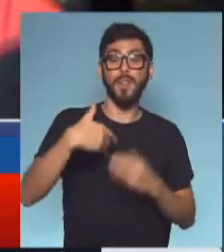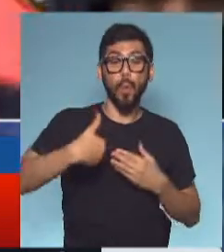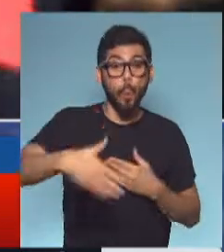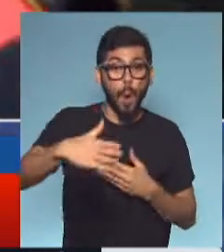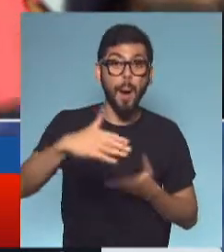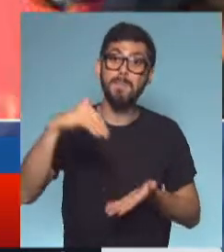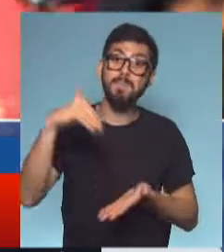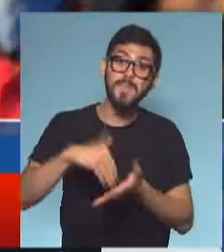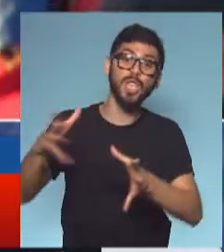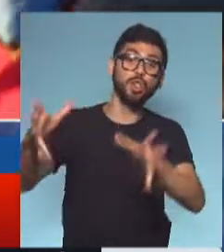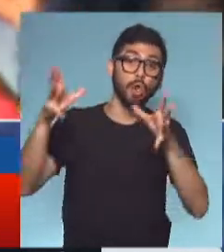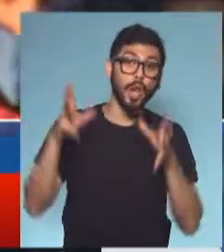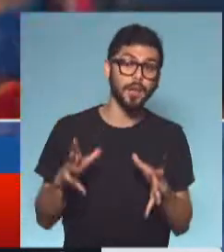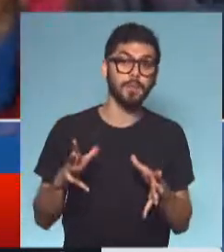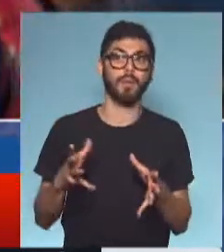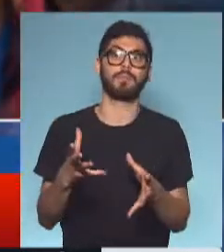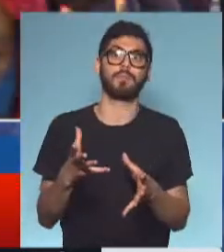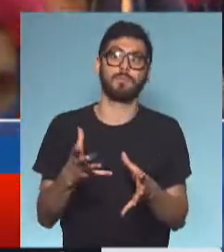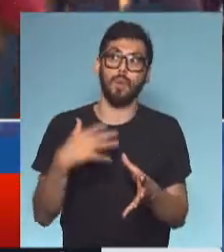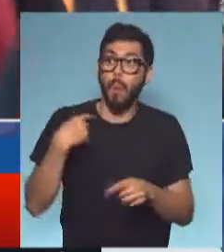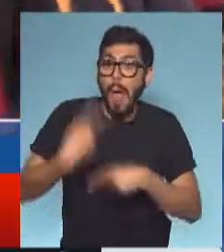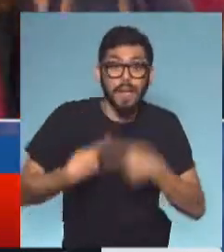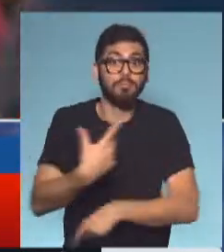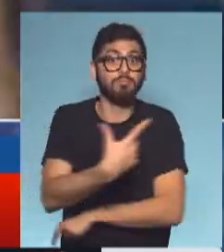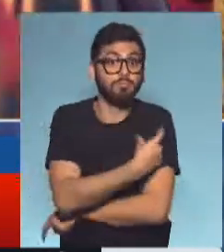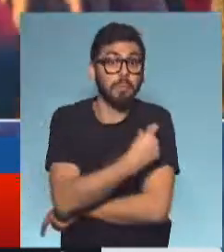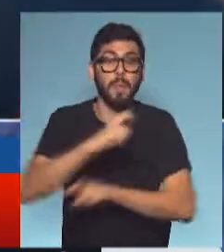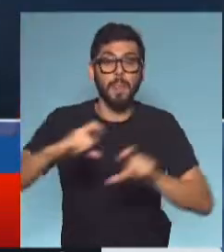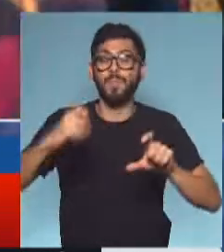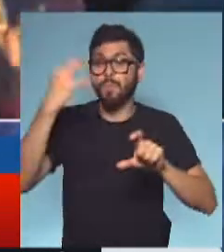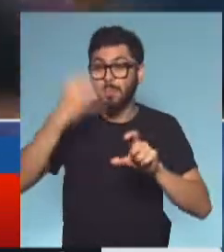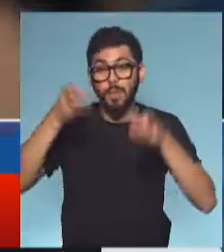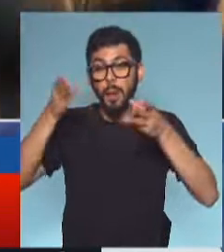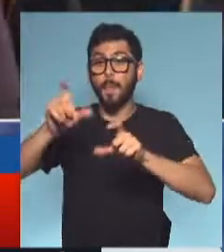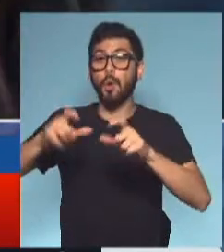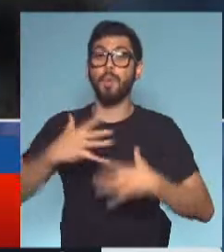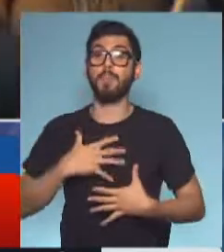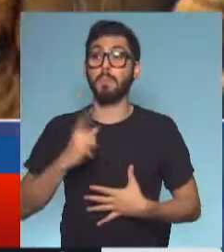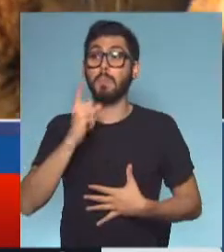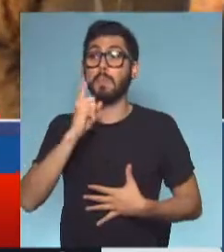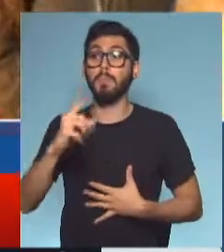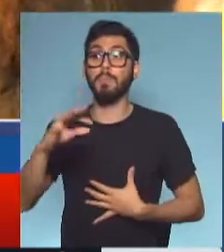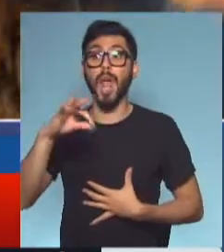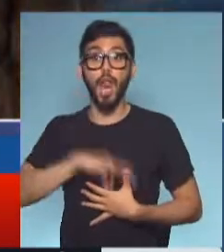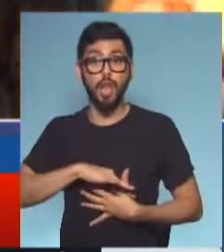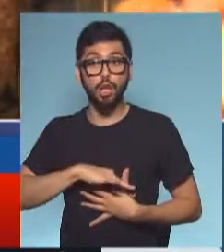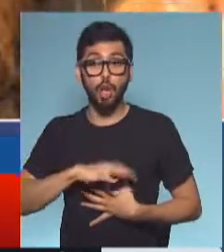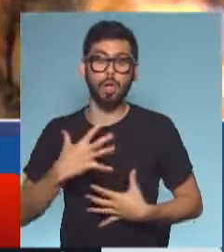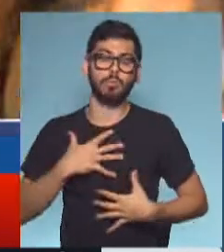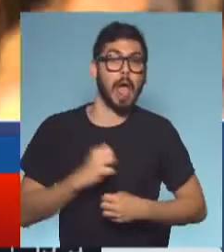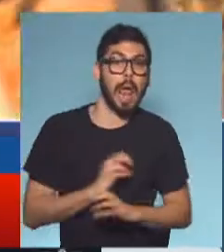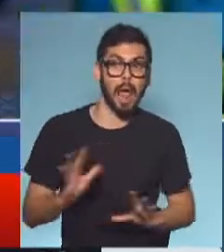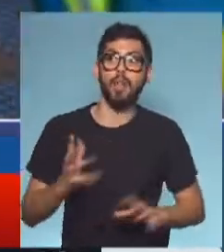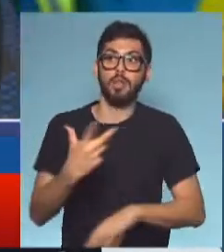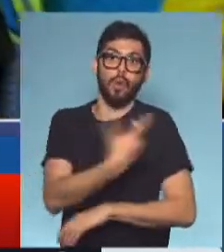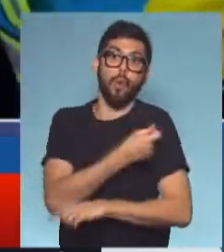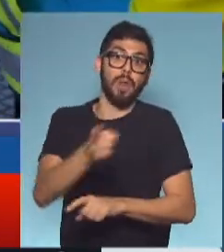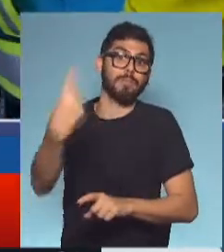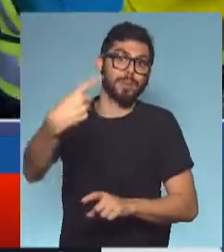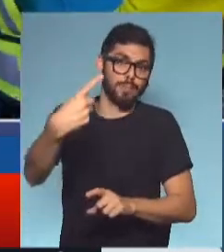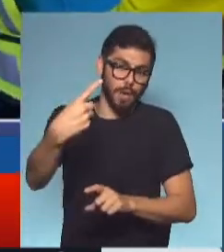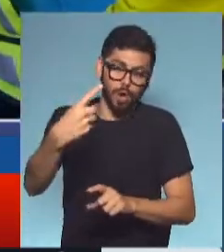de vacunas que vamos a poder seguir inoculando, sobre todo a las personas que tienen un mayor riesgo de contraer la enfermedad de manera severa y obviamente un riesgo de